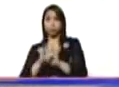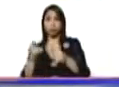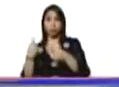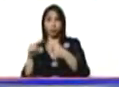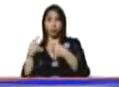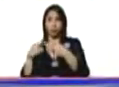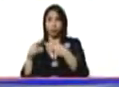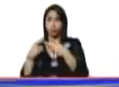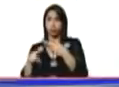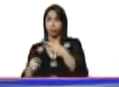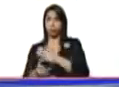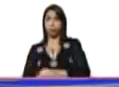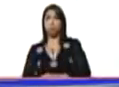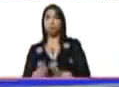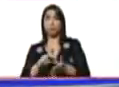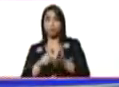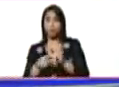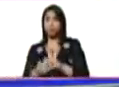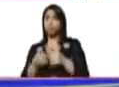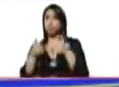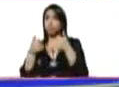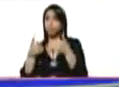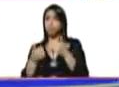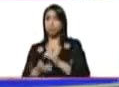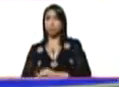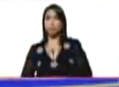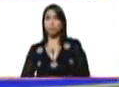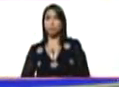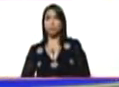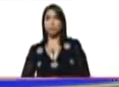Ya tenemos varias iniciativas, ¿verdad?